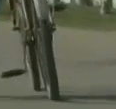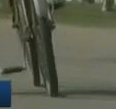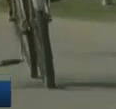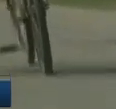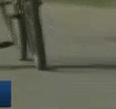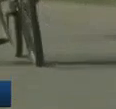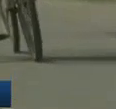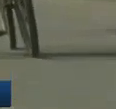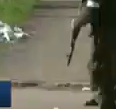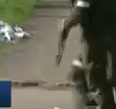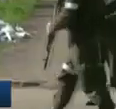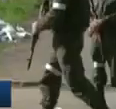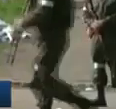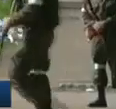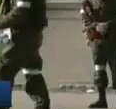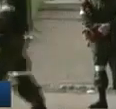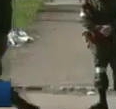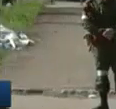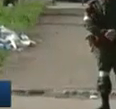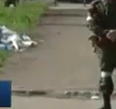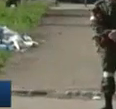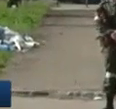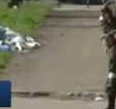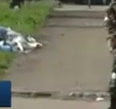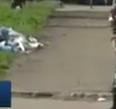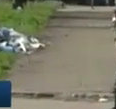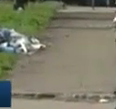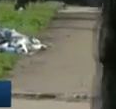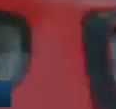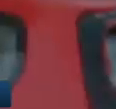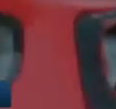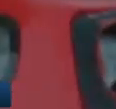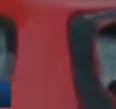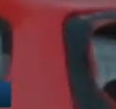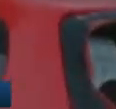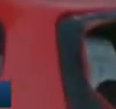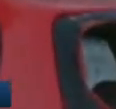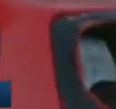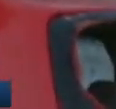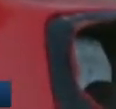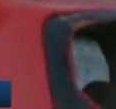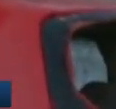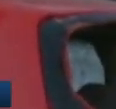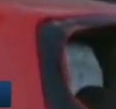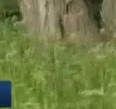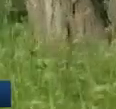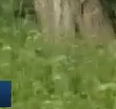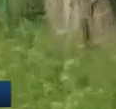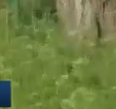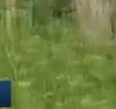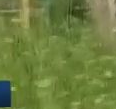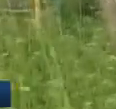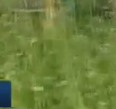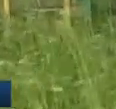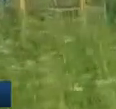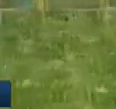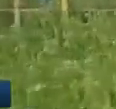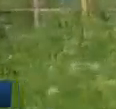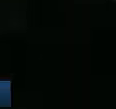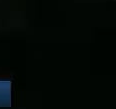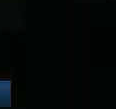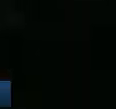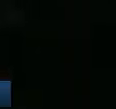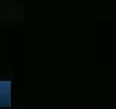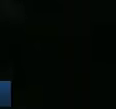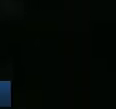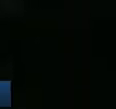Ucrania denuncia que Rusia obstaculiza la evacuación de civiles de la ciudad de Mariupol. Se estima que unas 100.000 personas están atrapadas